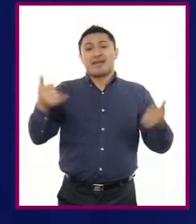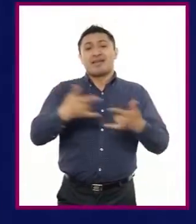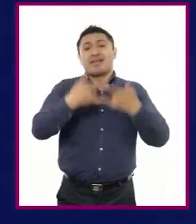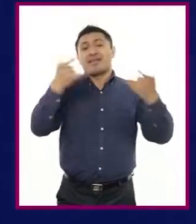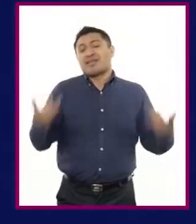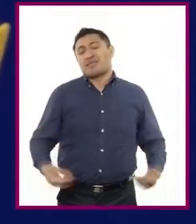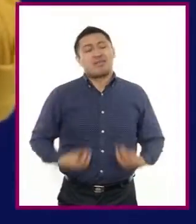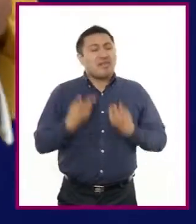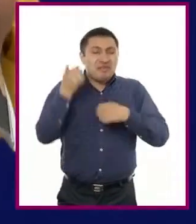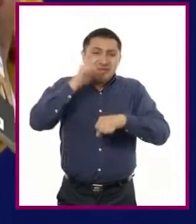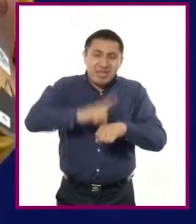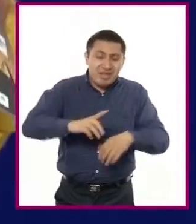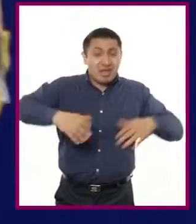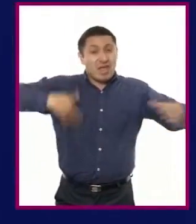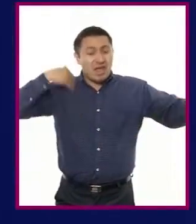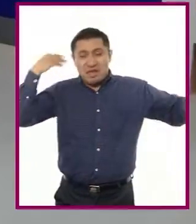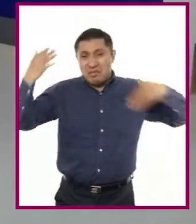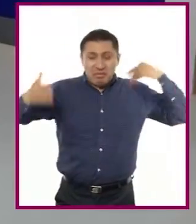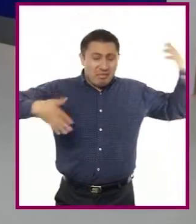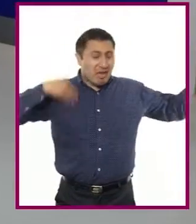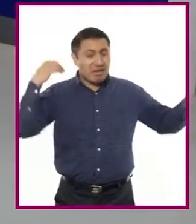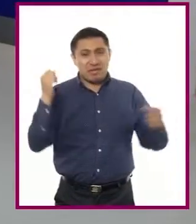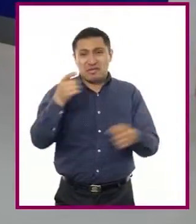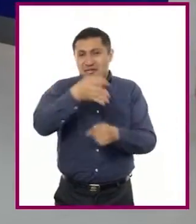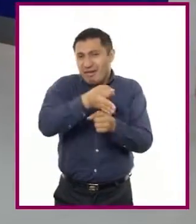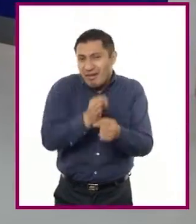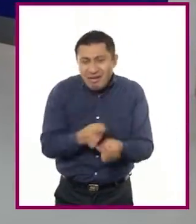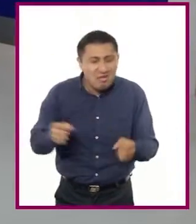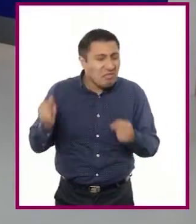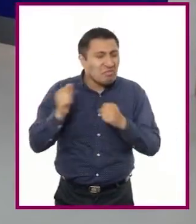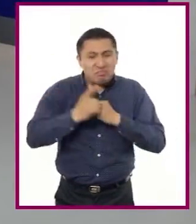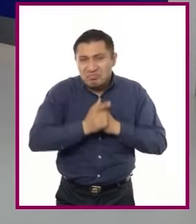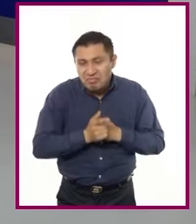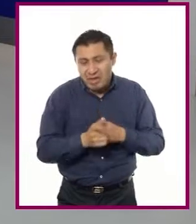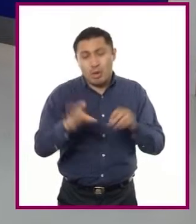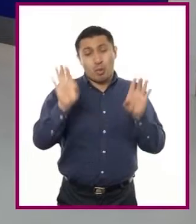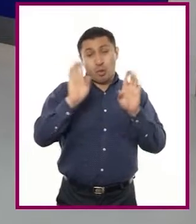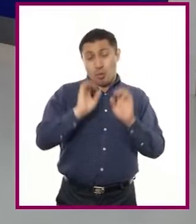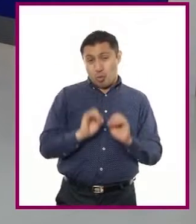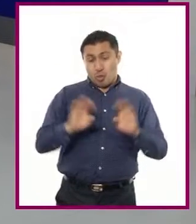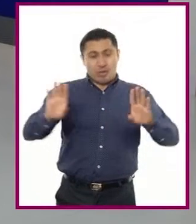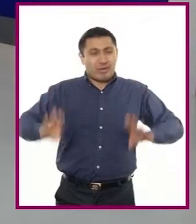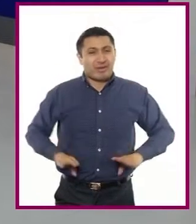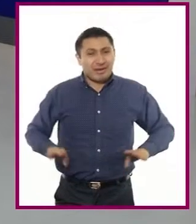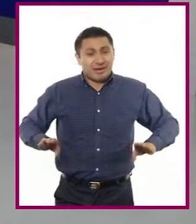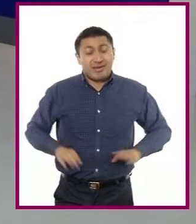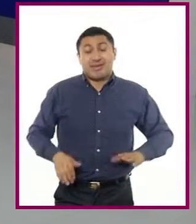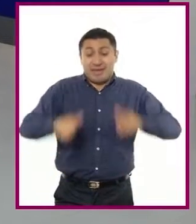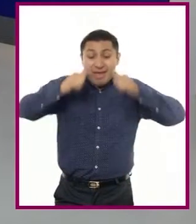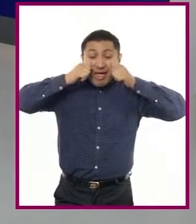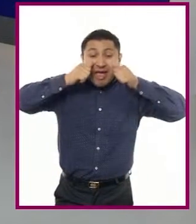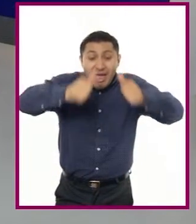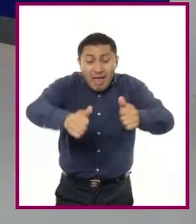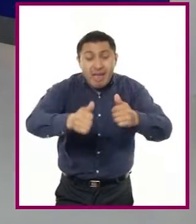Una aventura, algo gracioso, o muestran aspectos que requieren atención